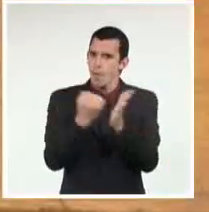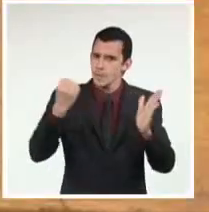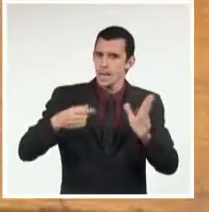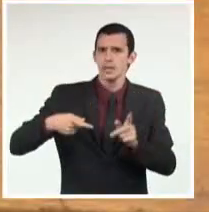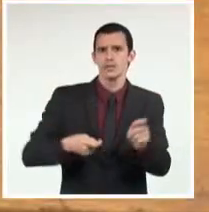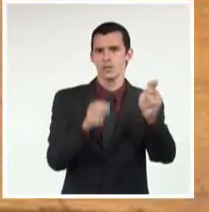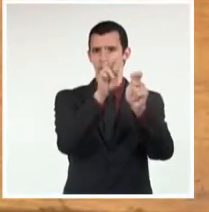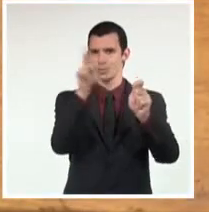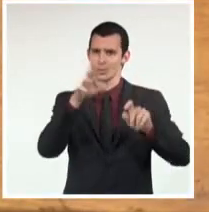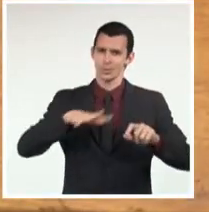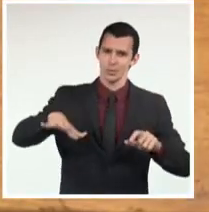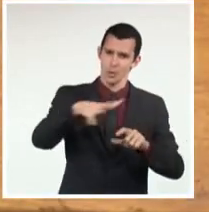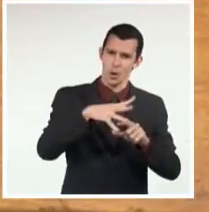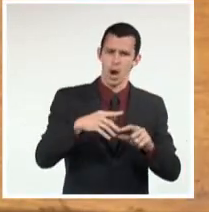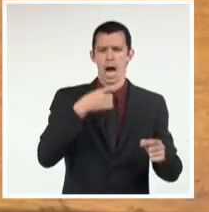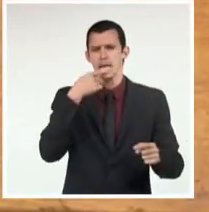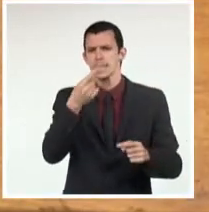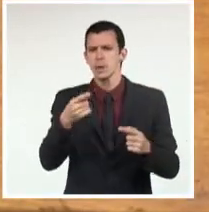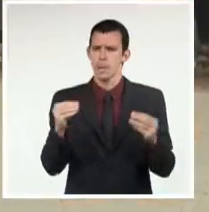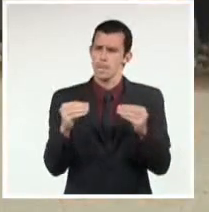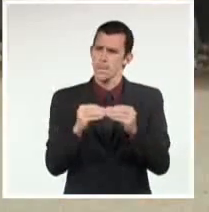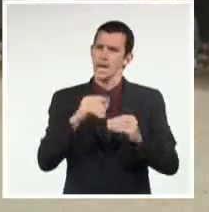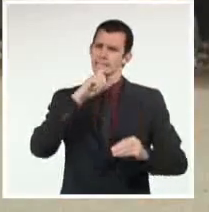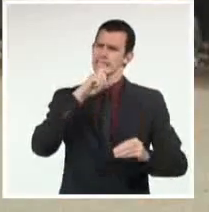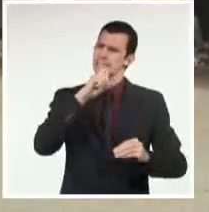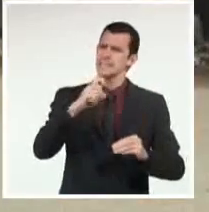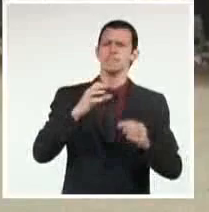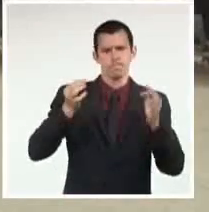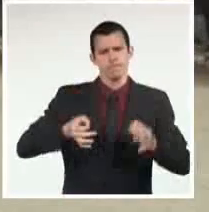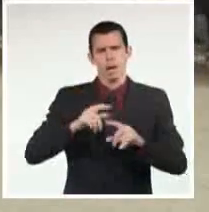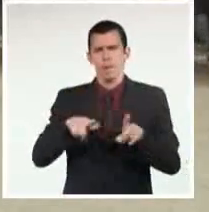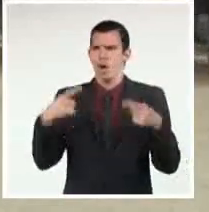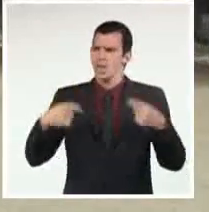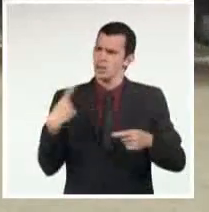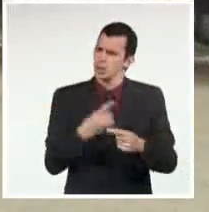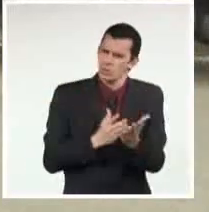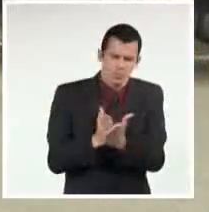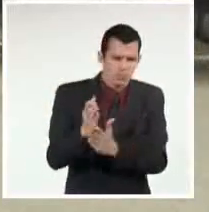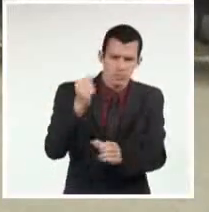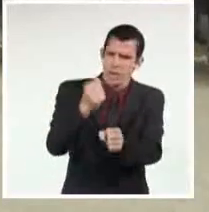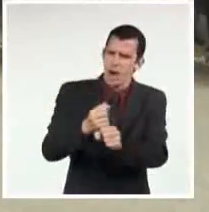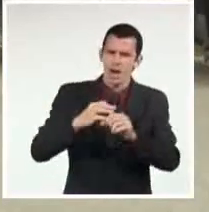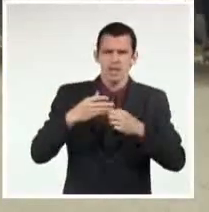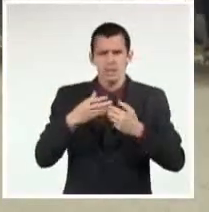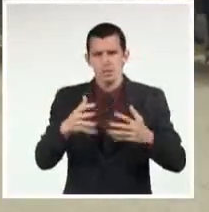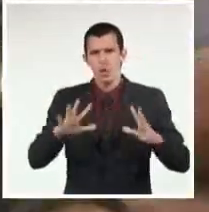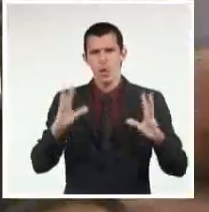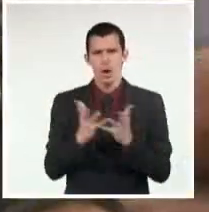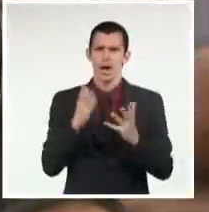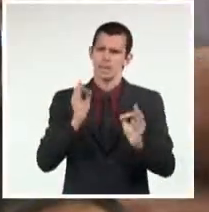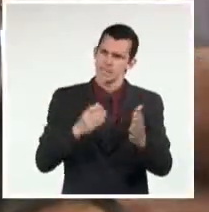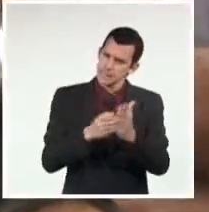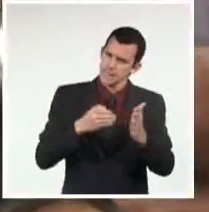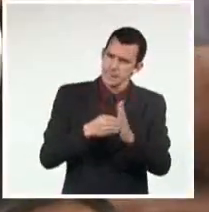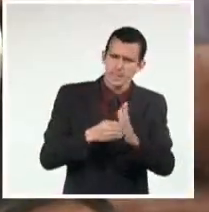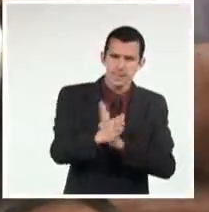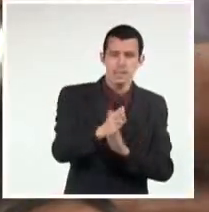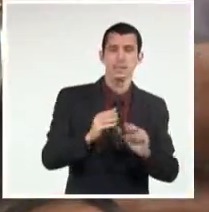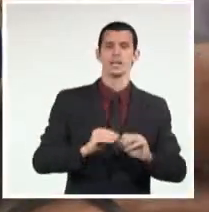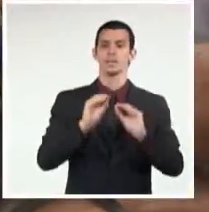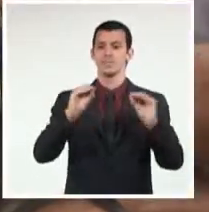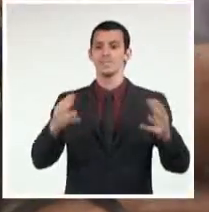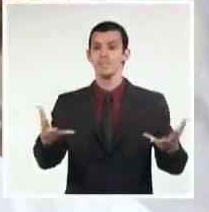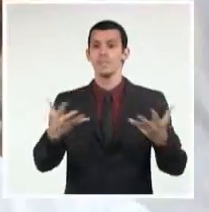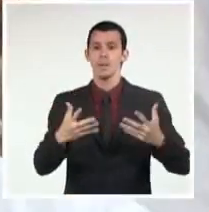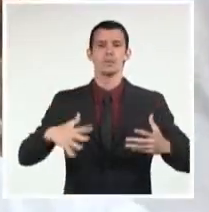seguir avanzando a pesar de cualquier adversidad y convocó a la jornada homenaje por el 155 aniversario del inicio de la